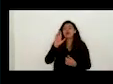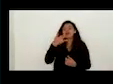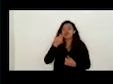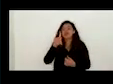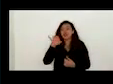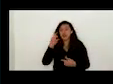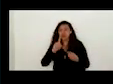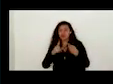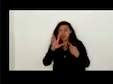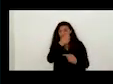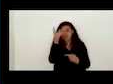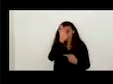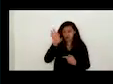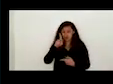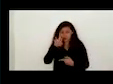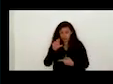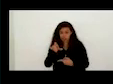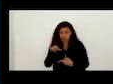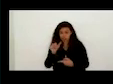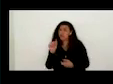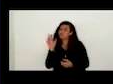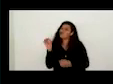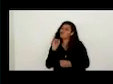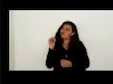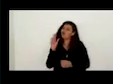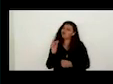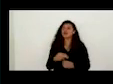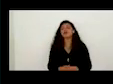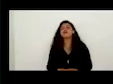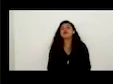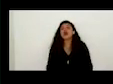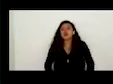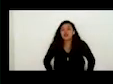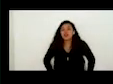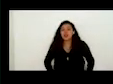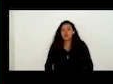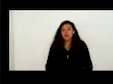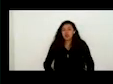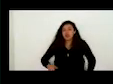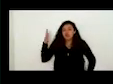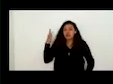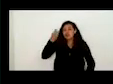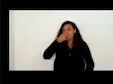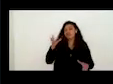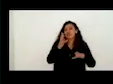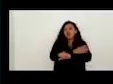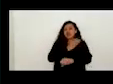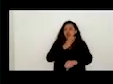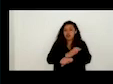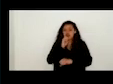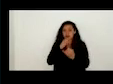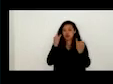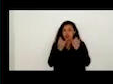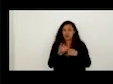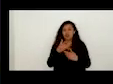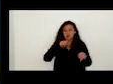y no son 100% proteína. Ese rato su compañera nos dio un ejemplo de los chilaquiles. ¿Qué